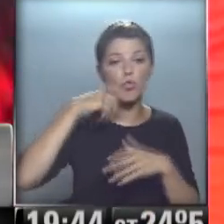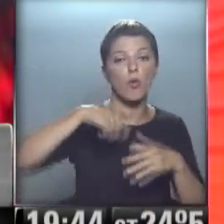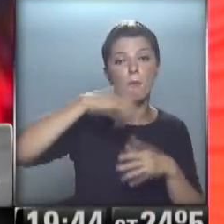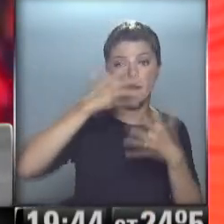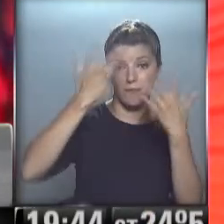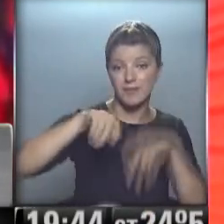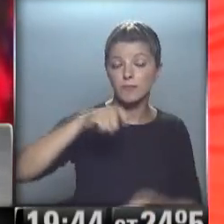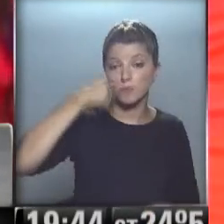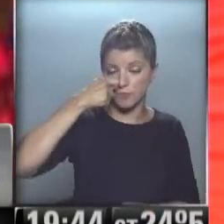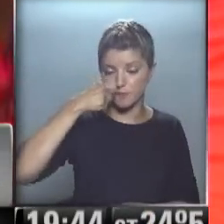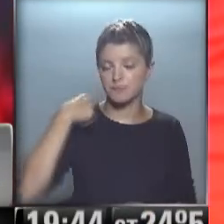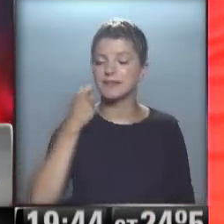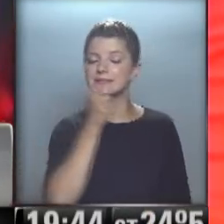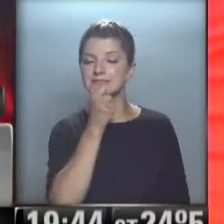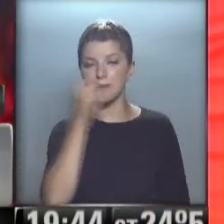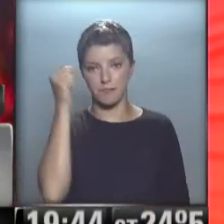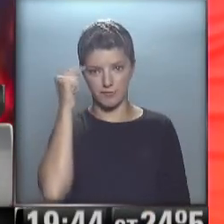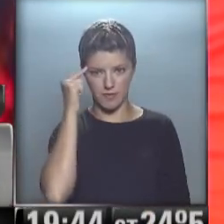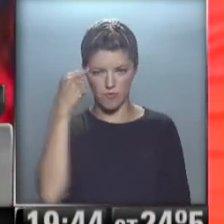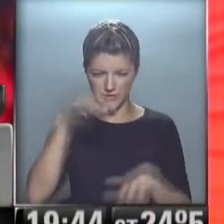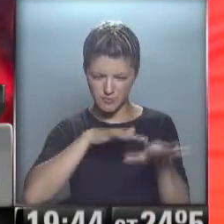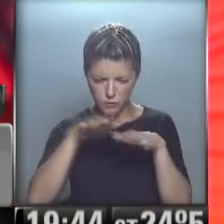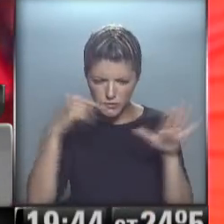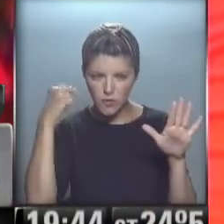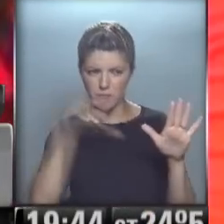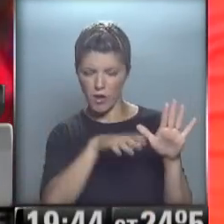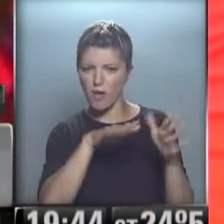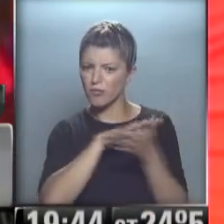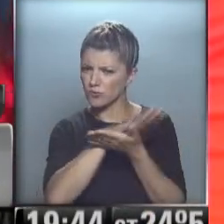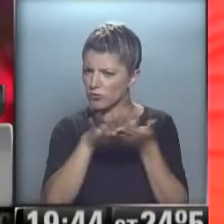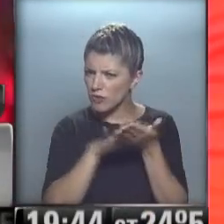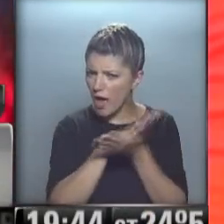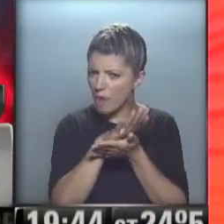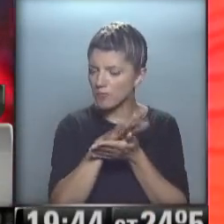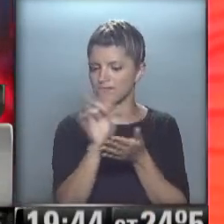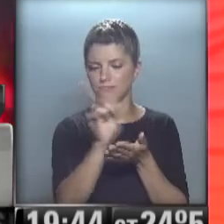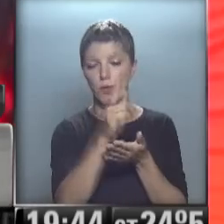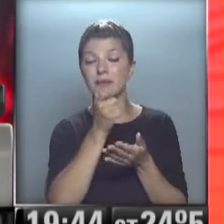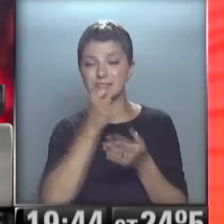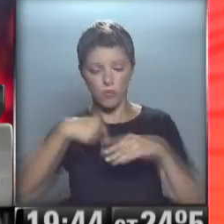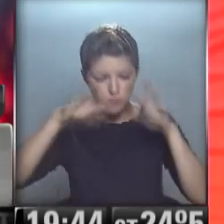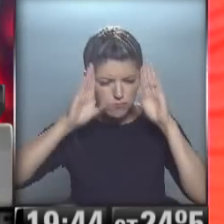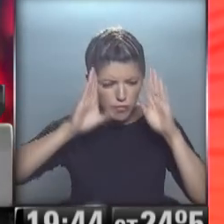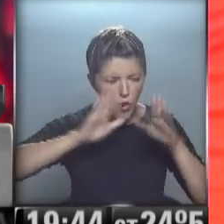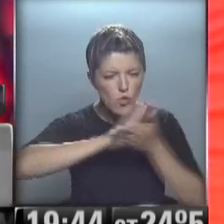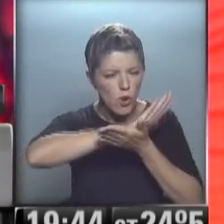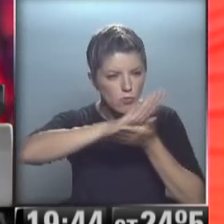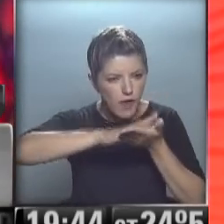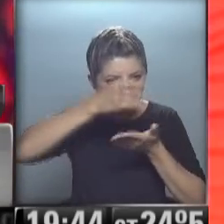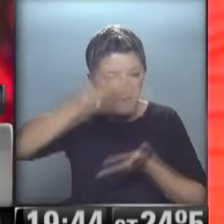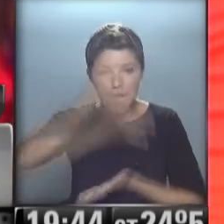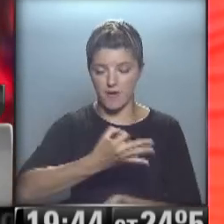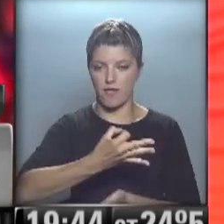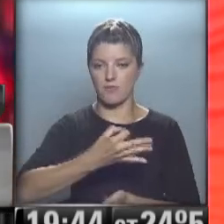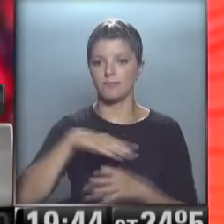analiza detenidamente, no soluciona el problema del narcotráfico, porque si buscara solucionar definitivamente y de verdad el problema del